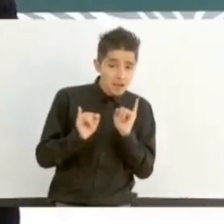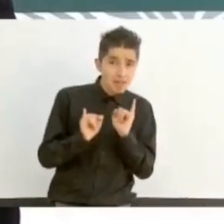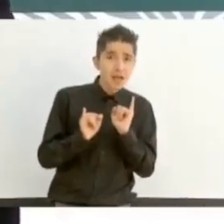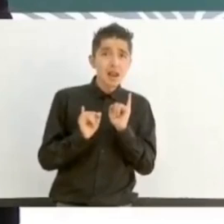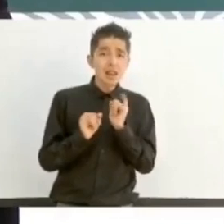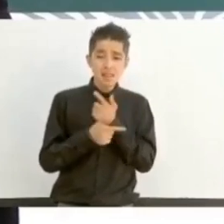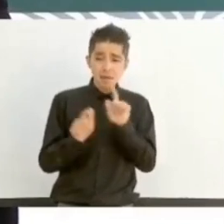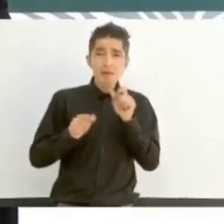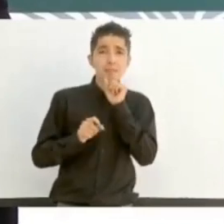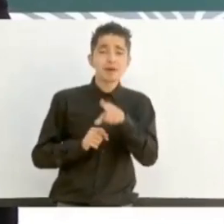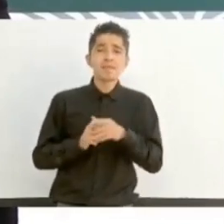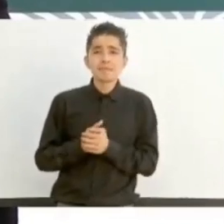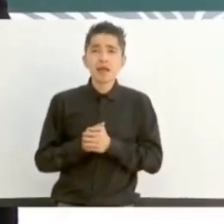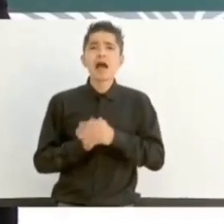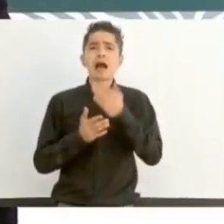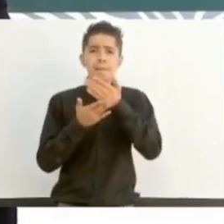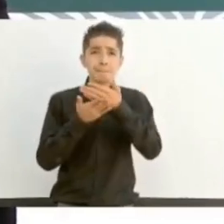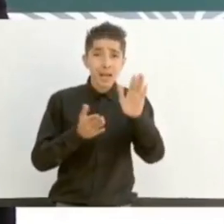Morelos, además,